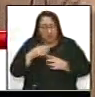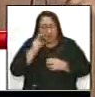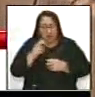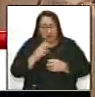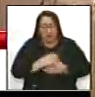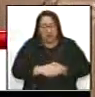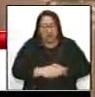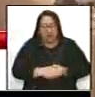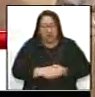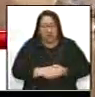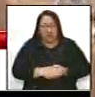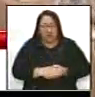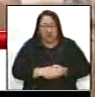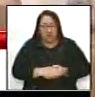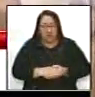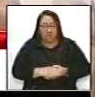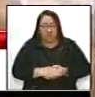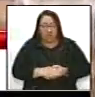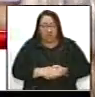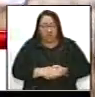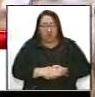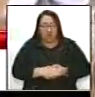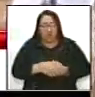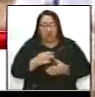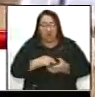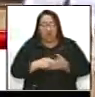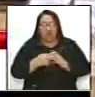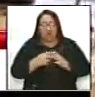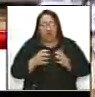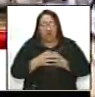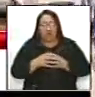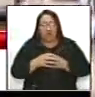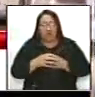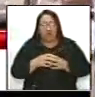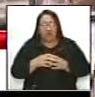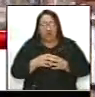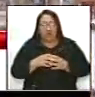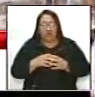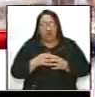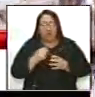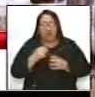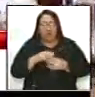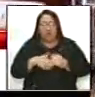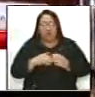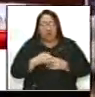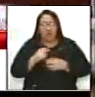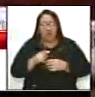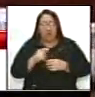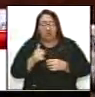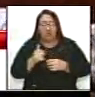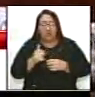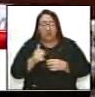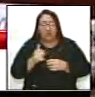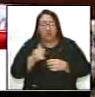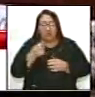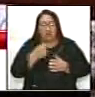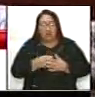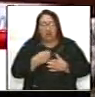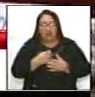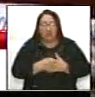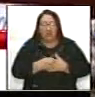maestros tienen que ser reivindicados y tienen que recibir una